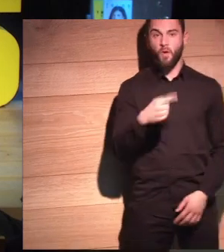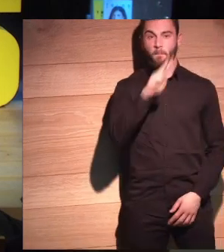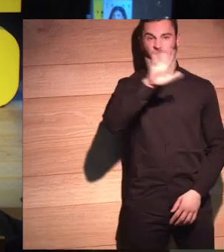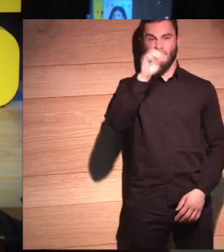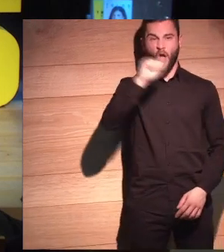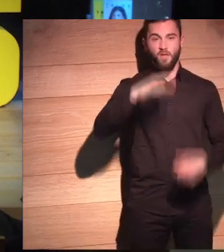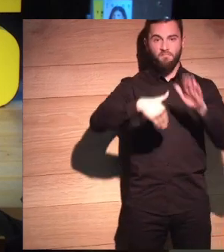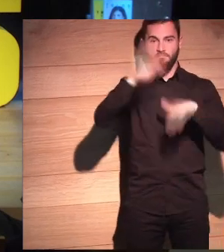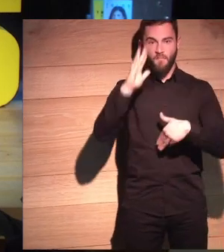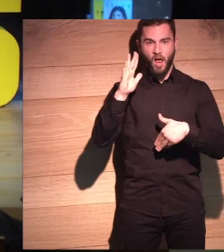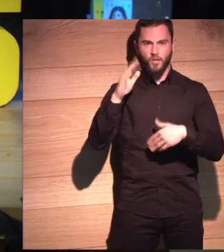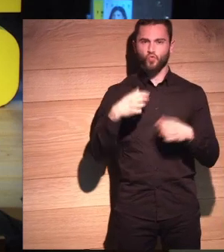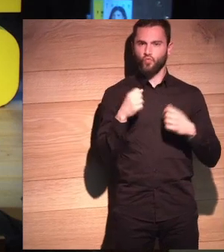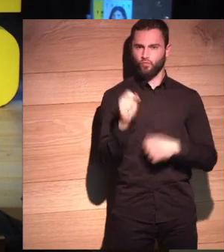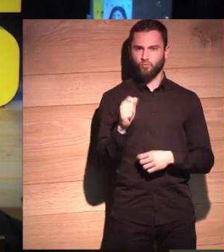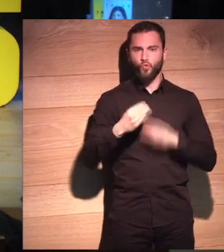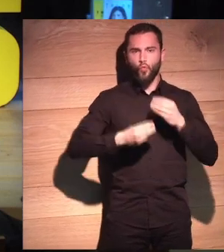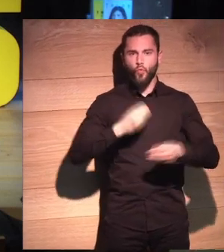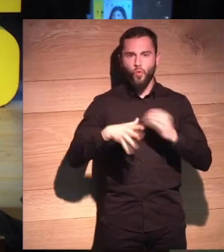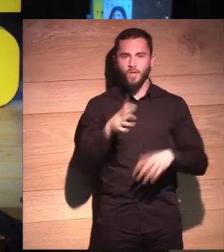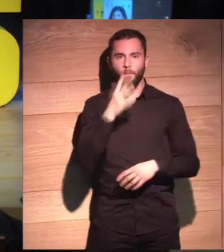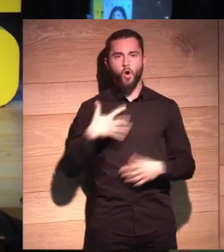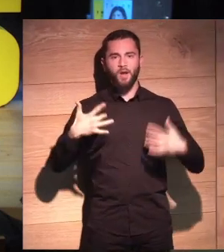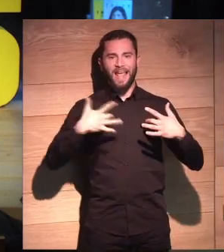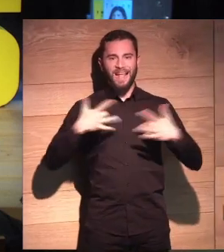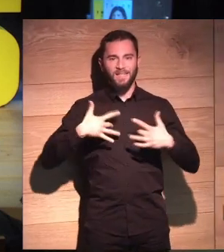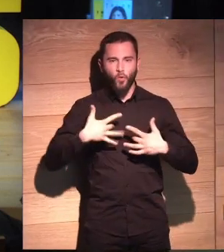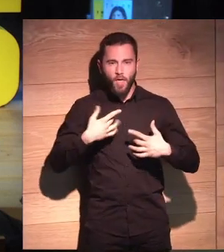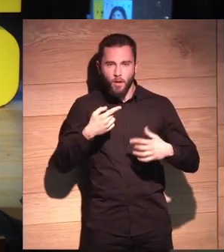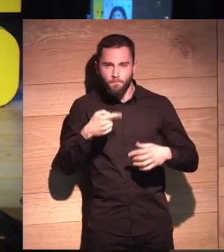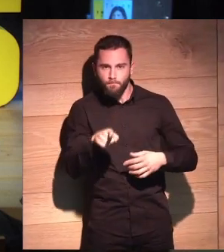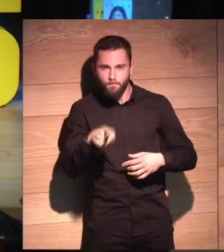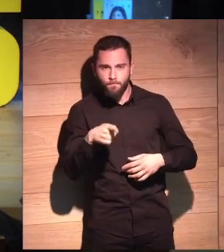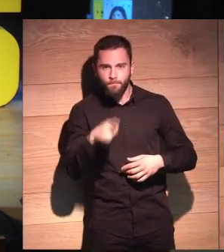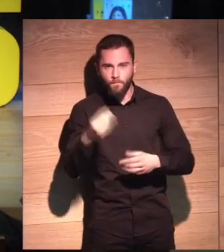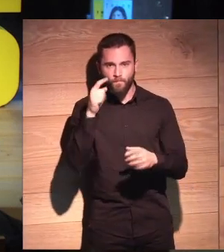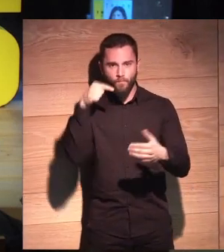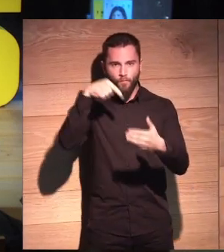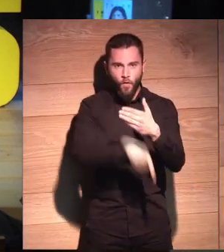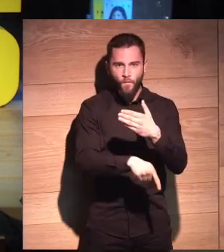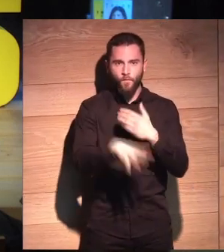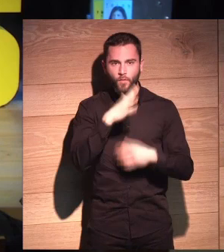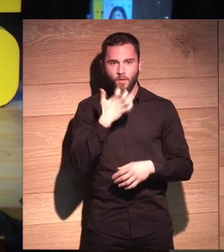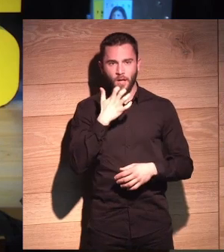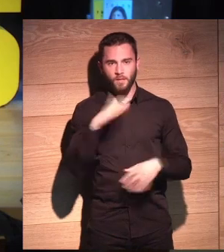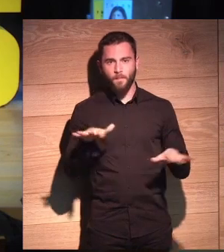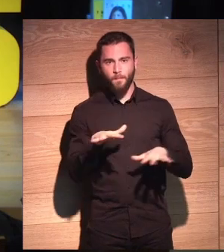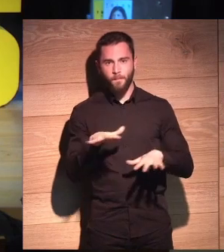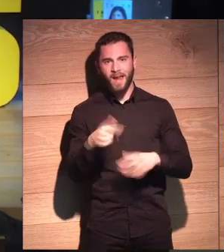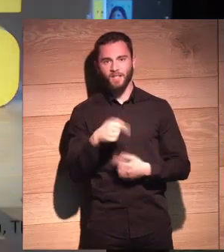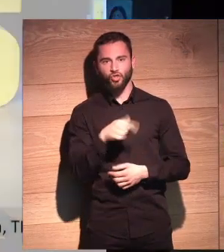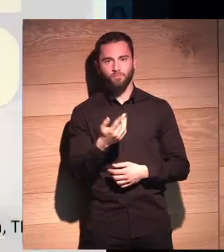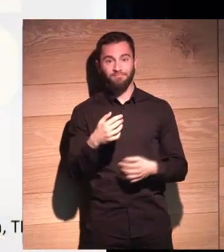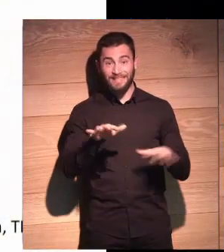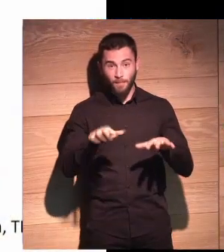que es, por ejemplo, la estimulación cerebral profunda para el tratamiento de los temblores en el Parkinson, que es